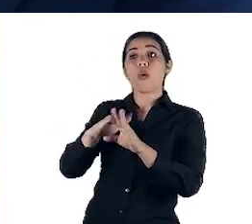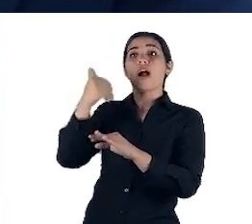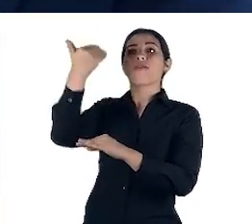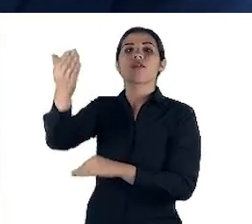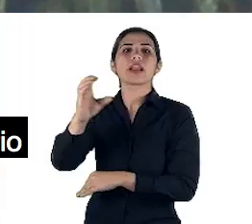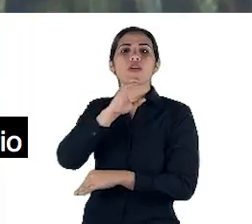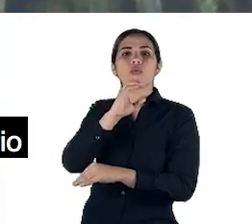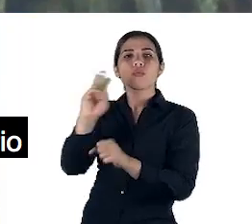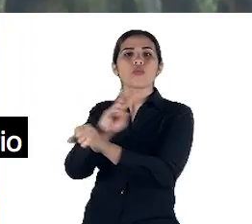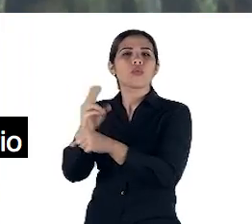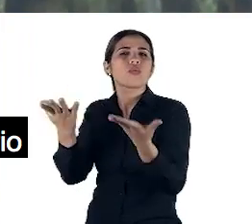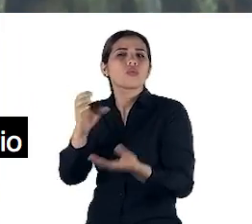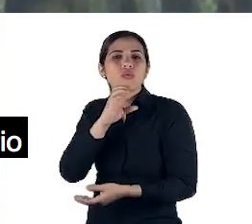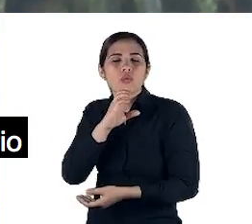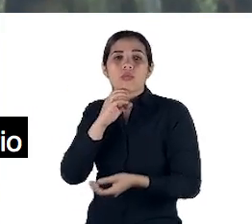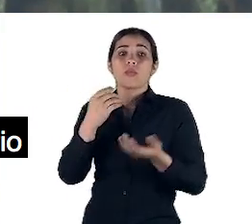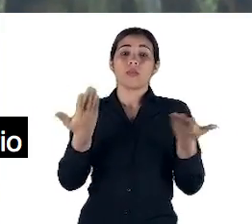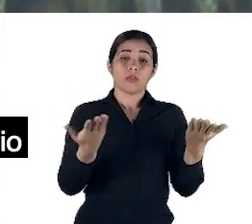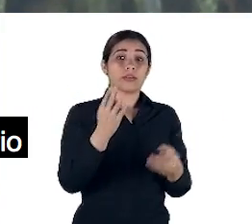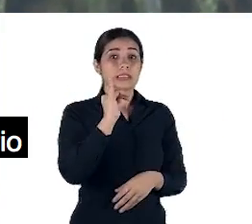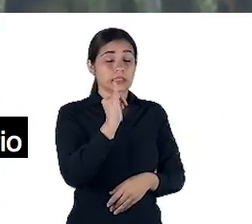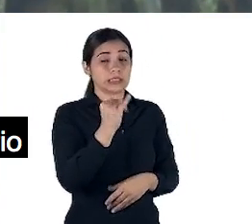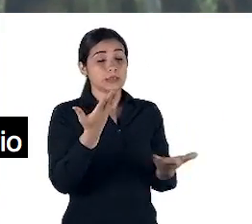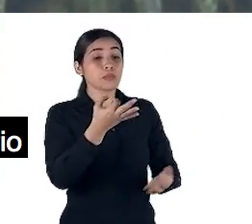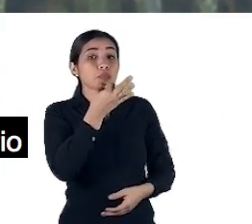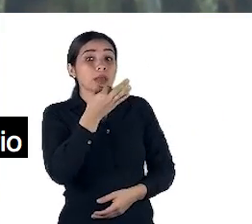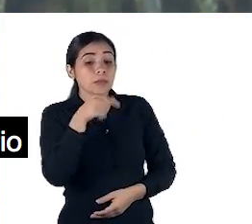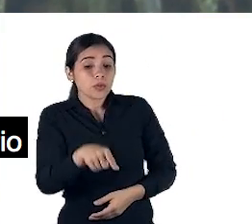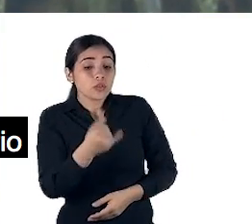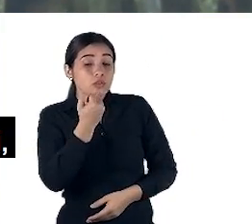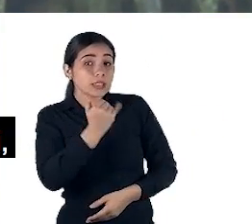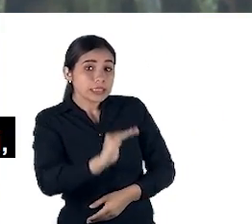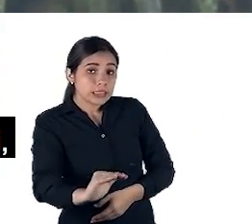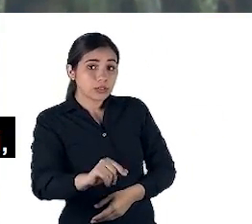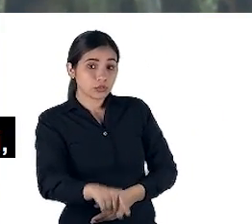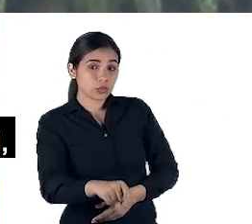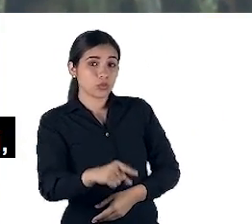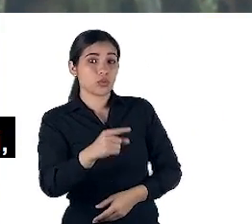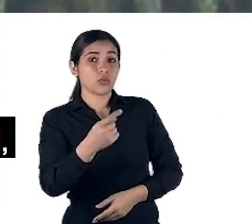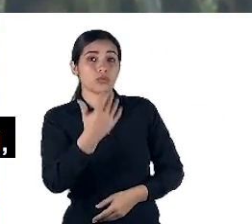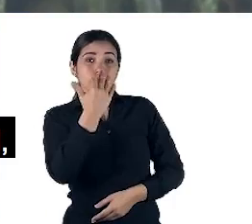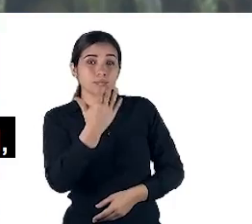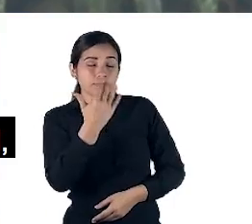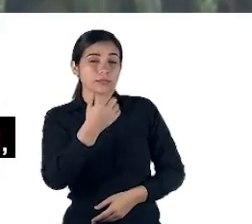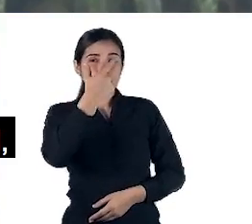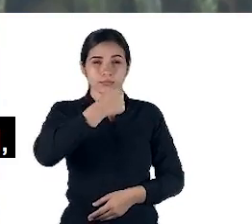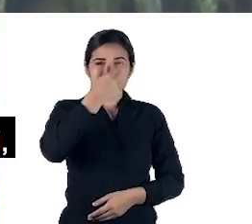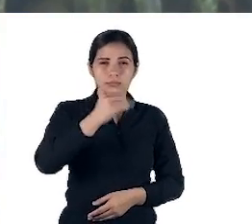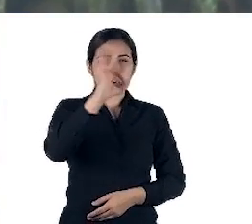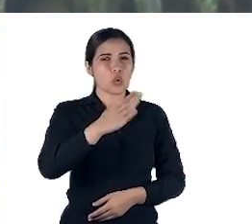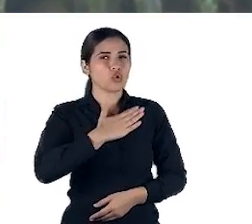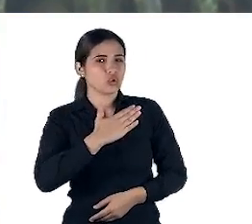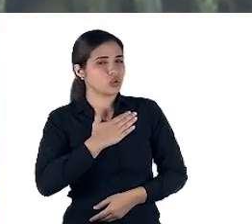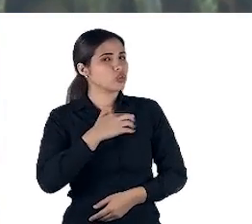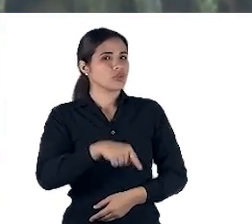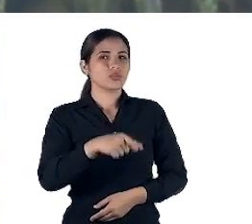exterior? De hecho, si están cursando con un cuadro respiratorio, lo mejor sería que no vaya a la clase, que no salga, ¿verdad?